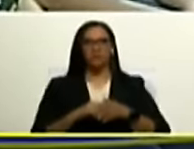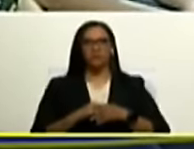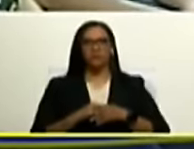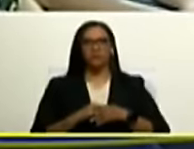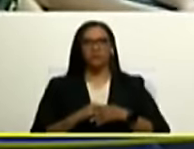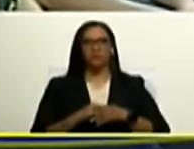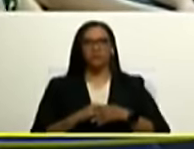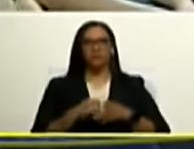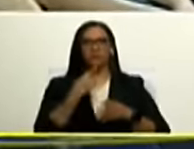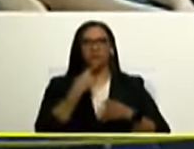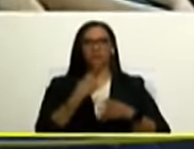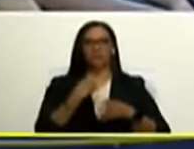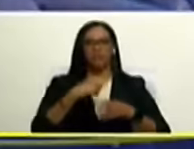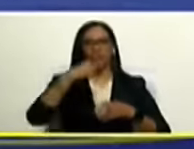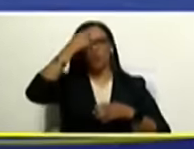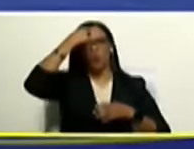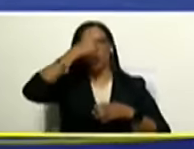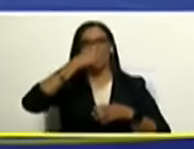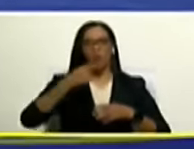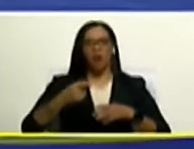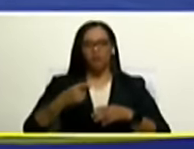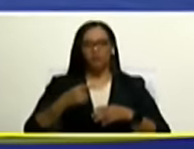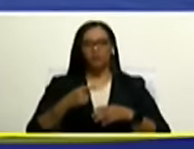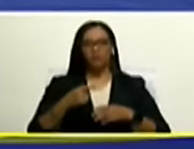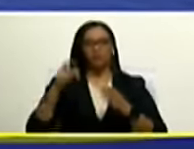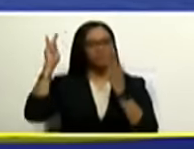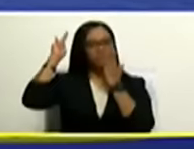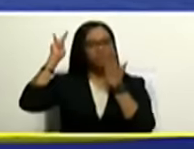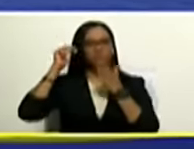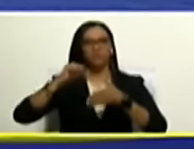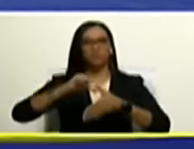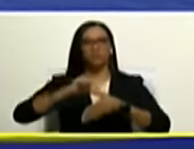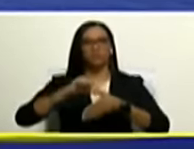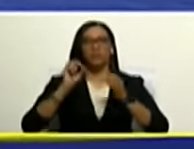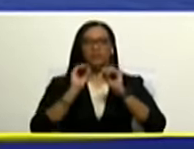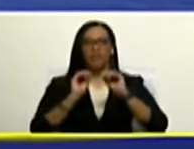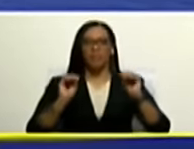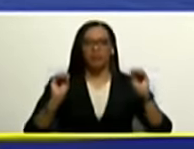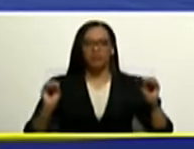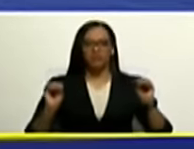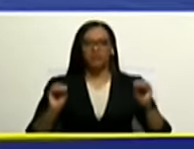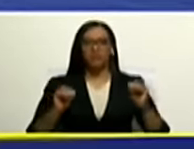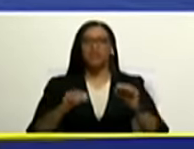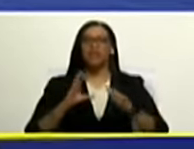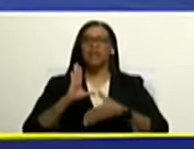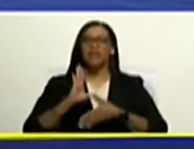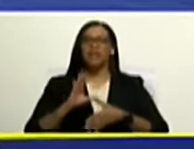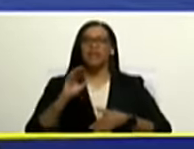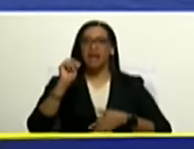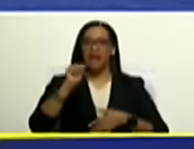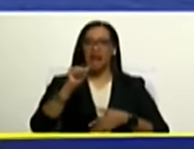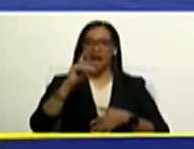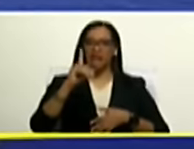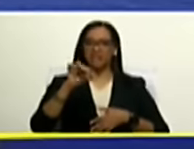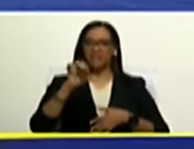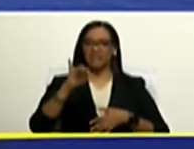Dicen que los pueblos aborígenes de Sudamérica llamaban todo el continente el Atyayala.